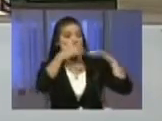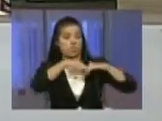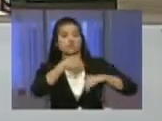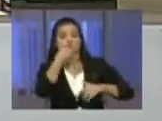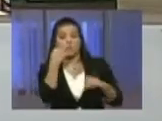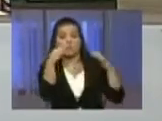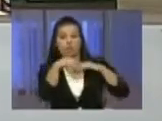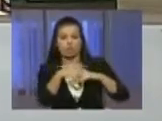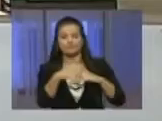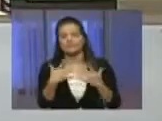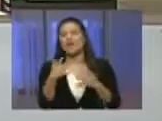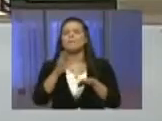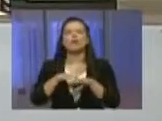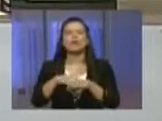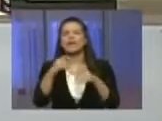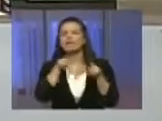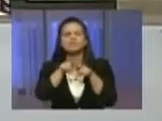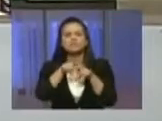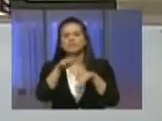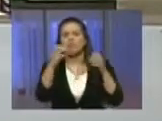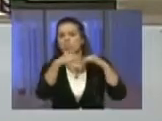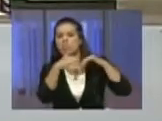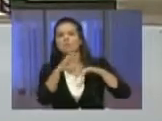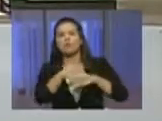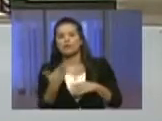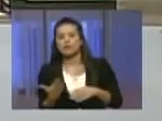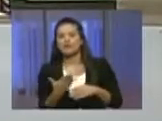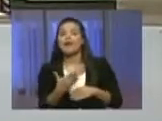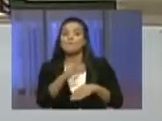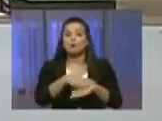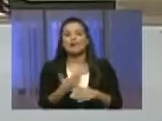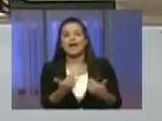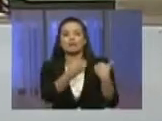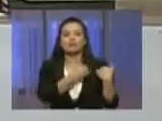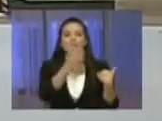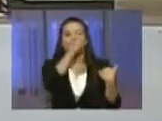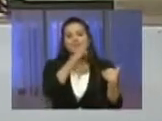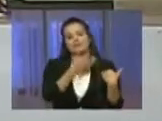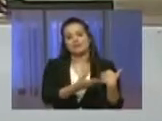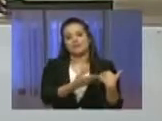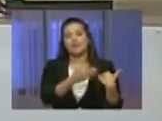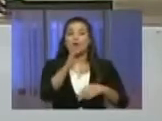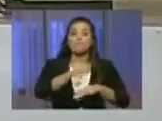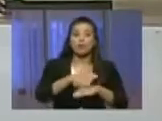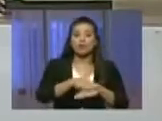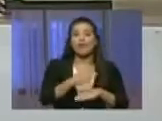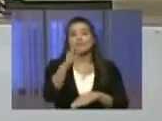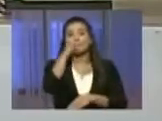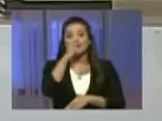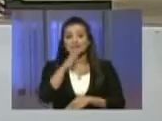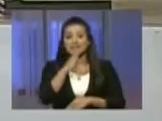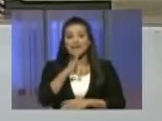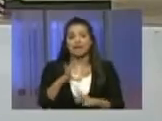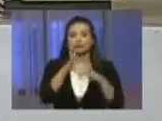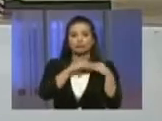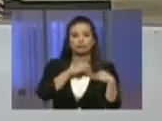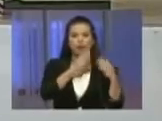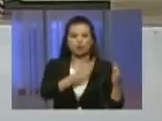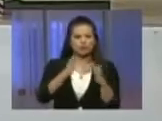haciendo Brasil Por qué Porque el mundial de fútbol lo trajo lo organizó Lula